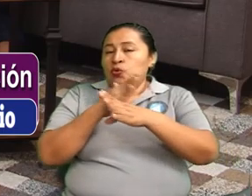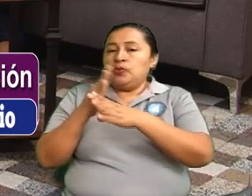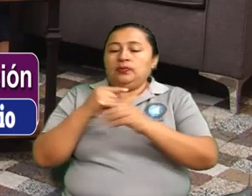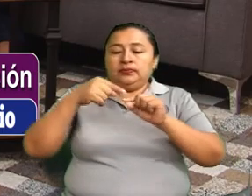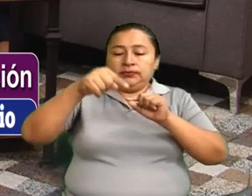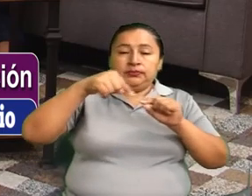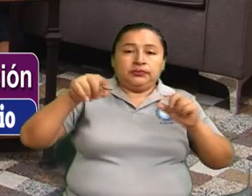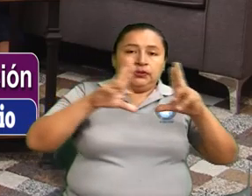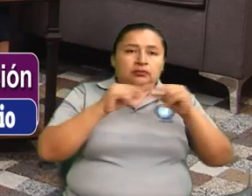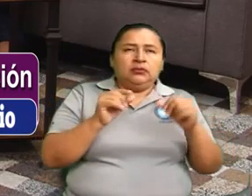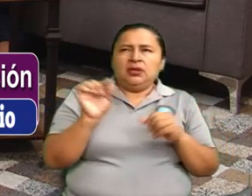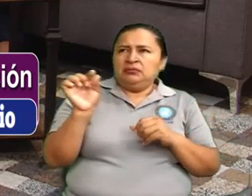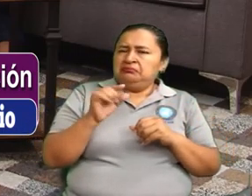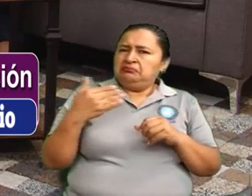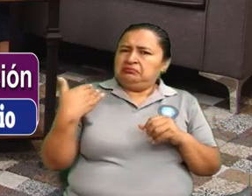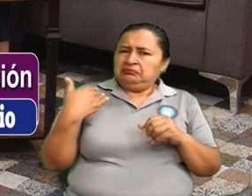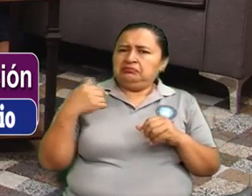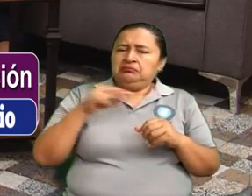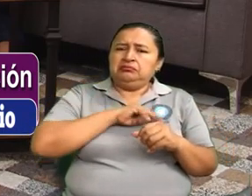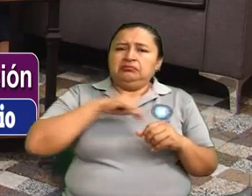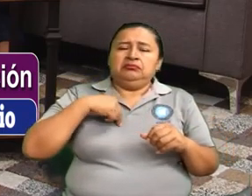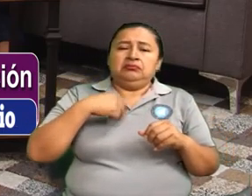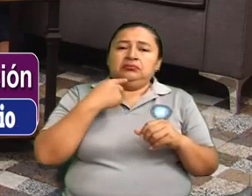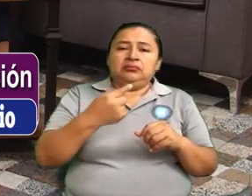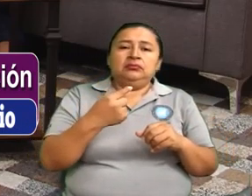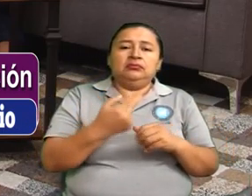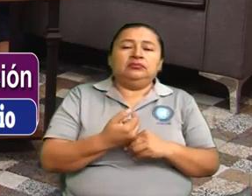país. Recién también nosotros